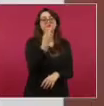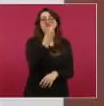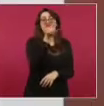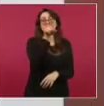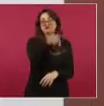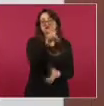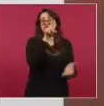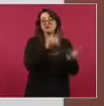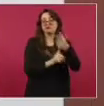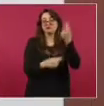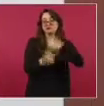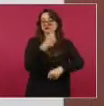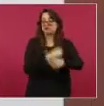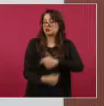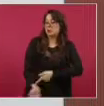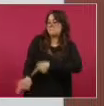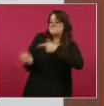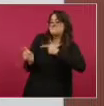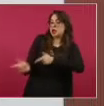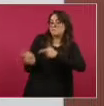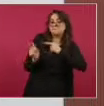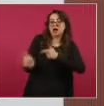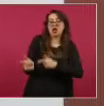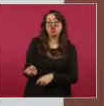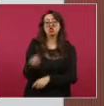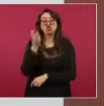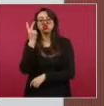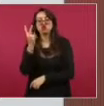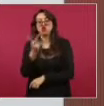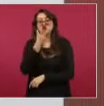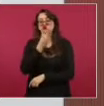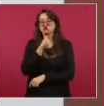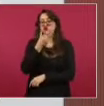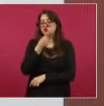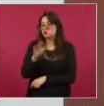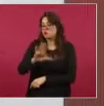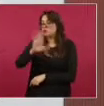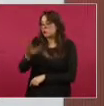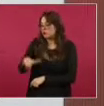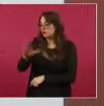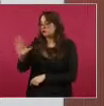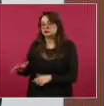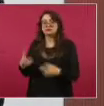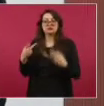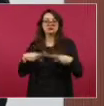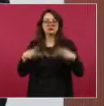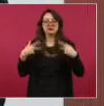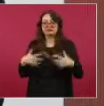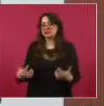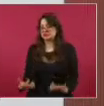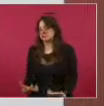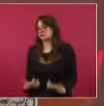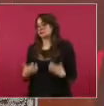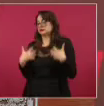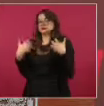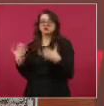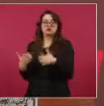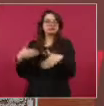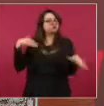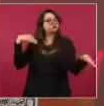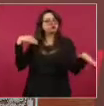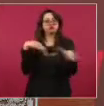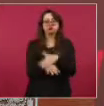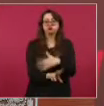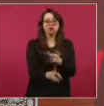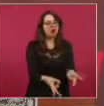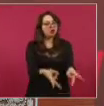obreros cayeron muertos. Esto desata un motín, la gente incendia las tiendas de raya y